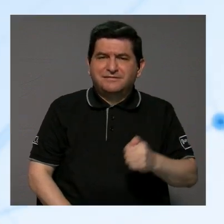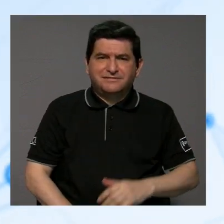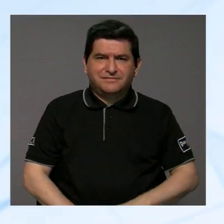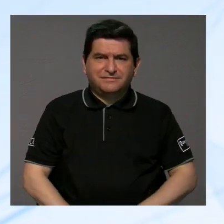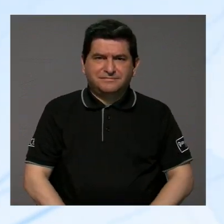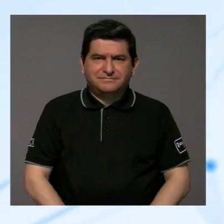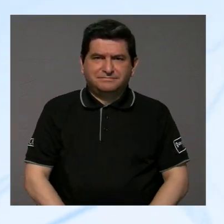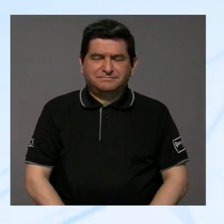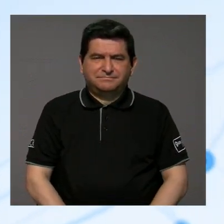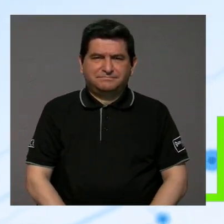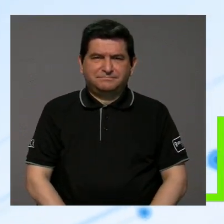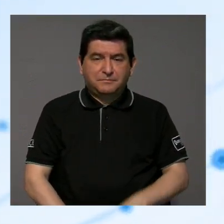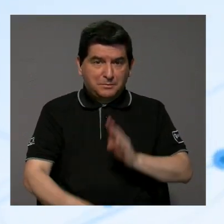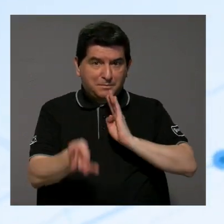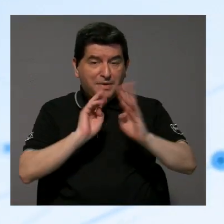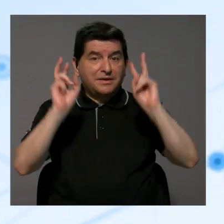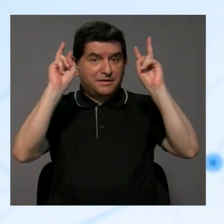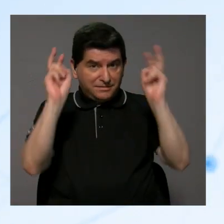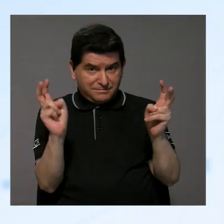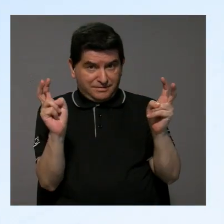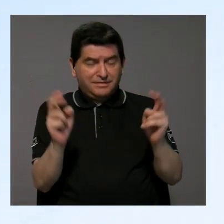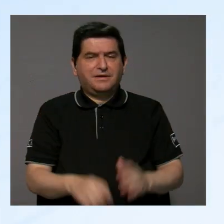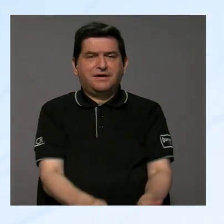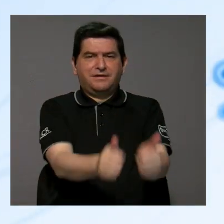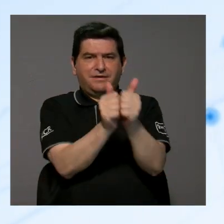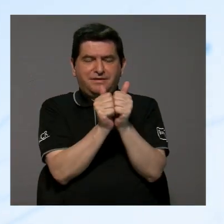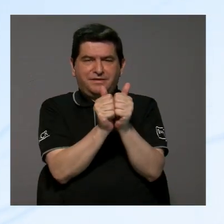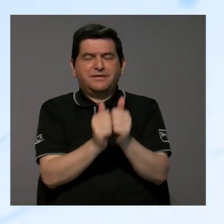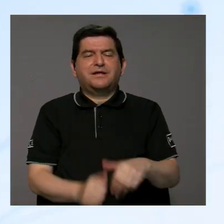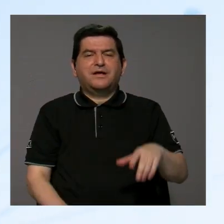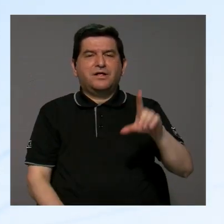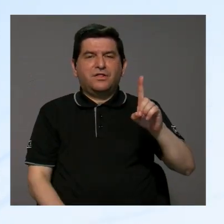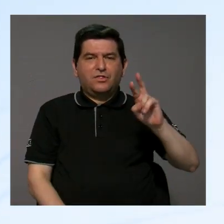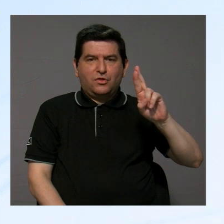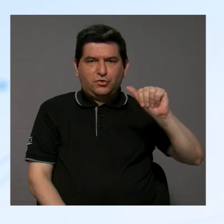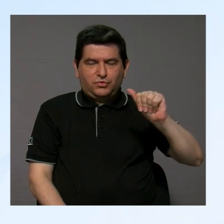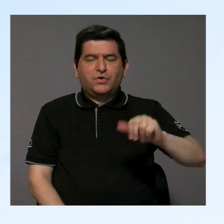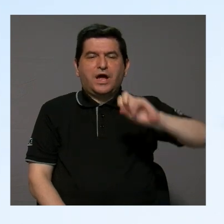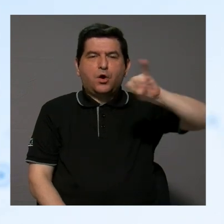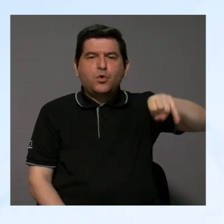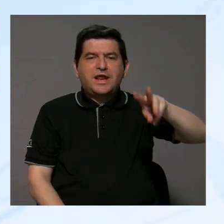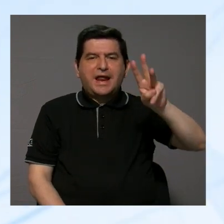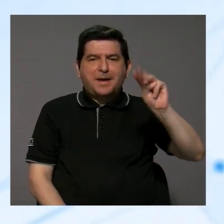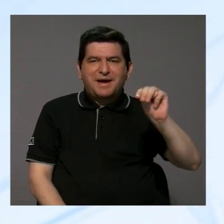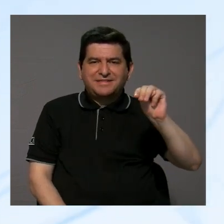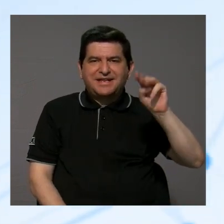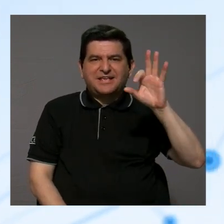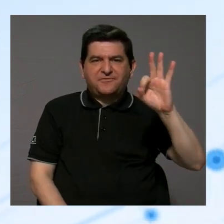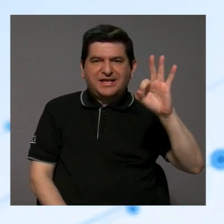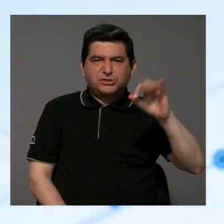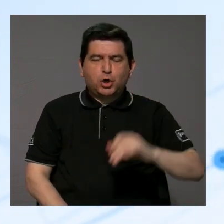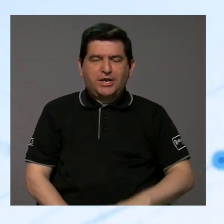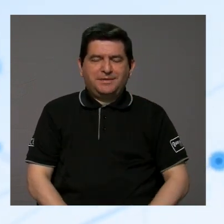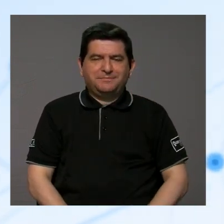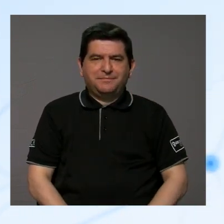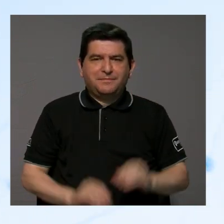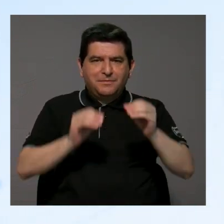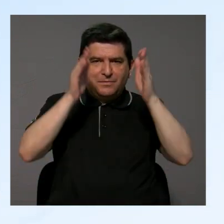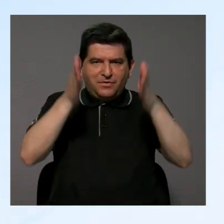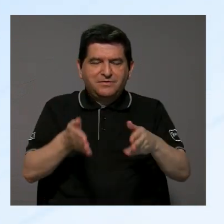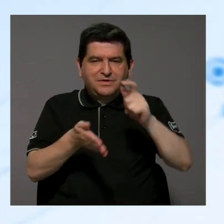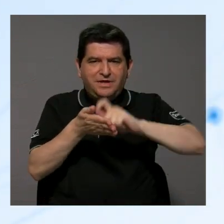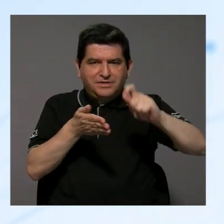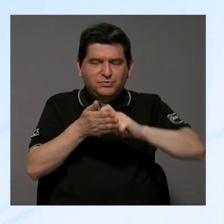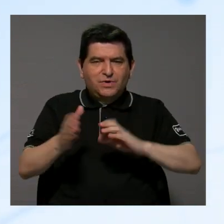Para conversar más sobre este tema, nos acompaña la doctora Juliana Martínez Franzoni, docente de la Escuela de